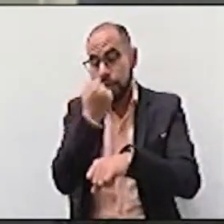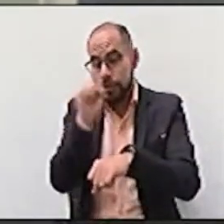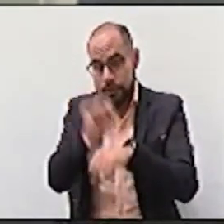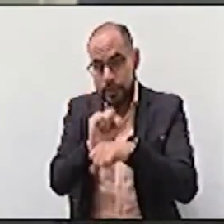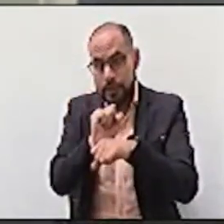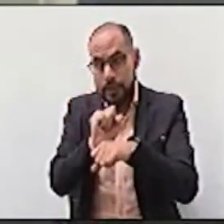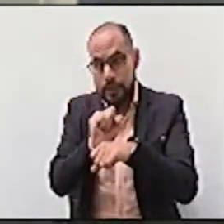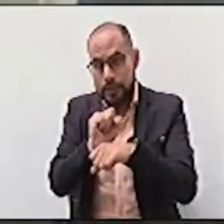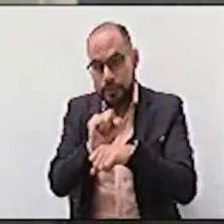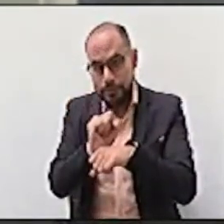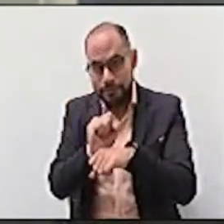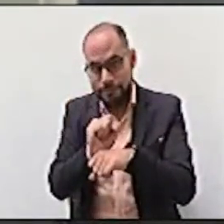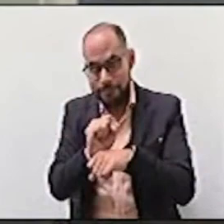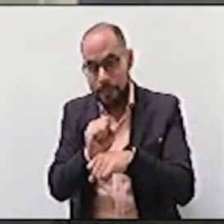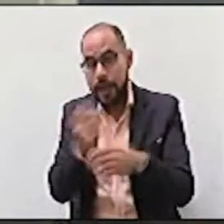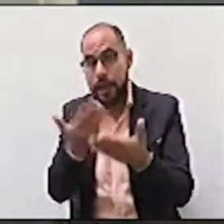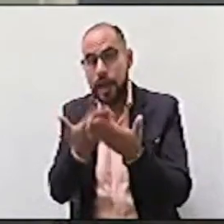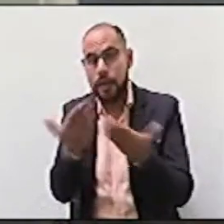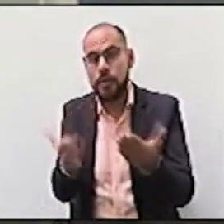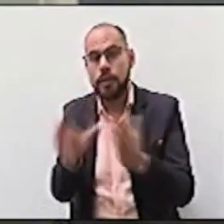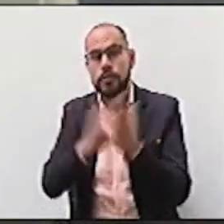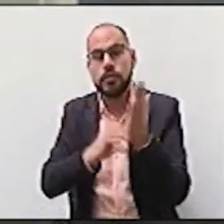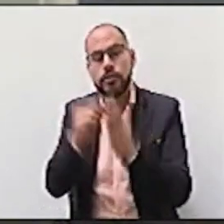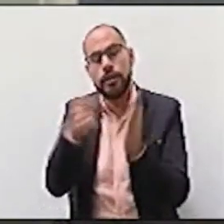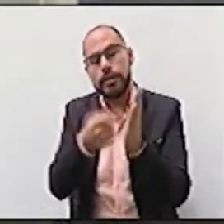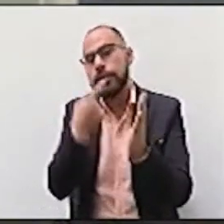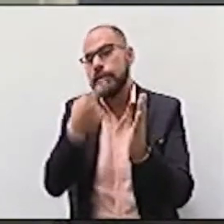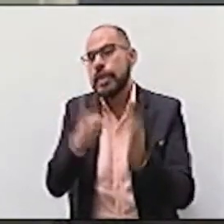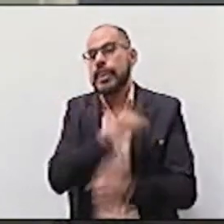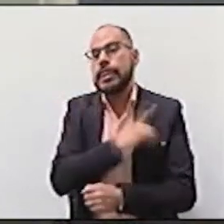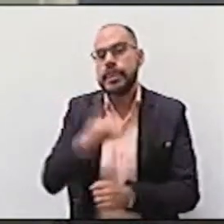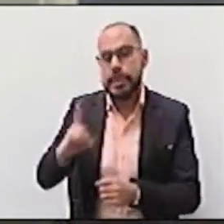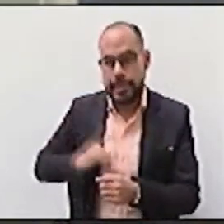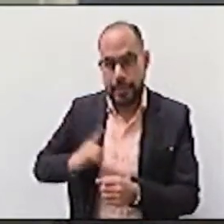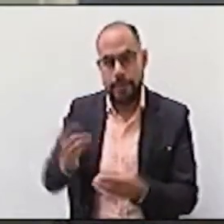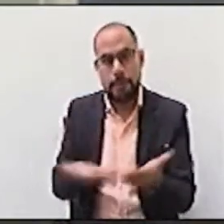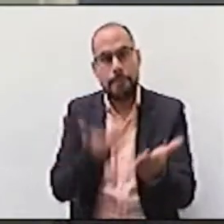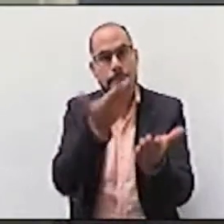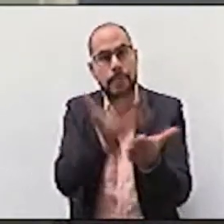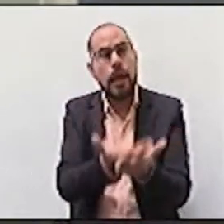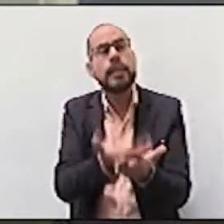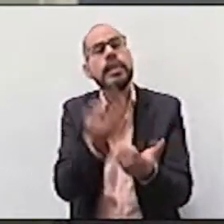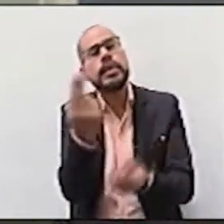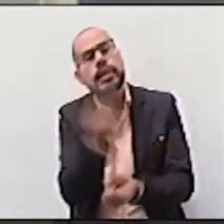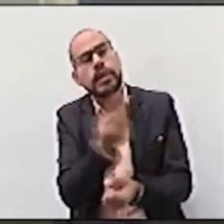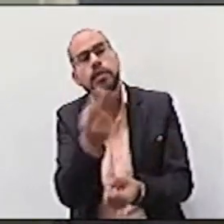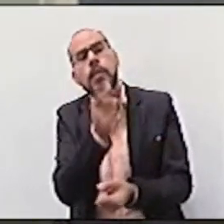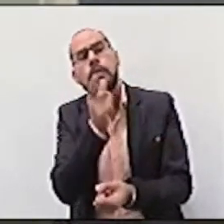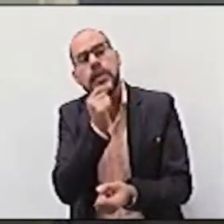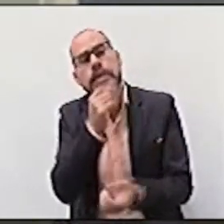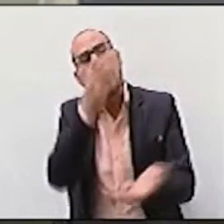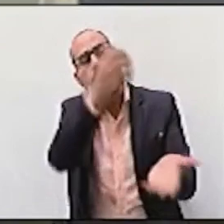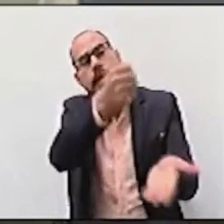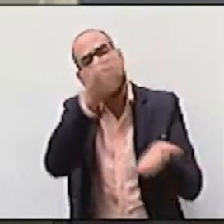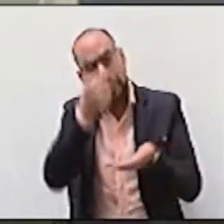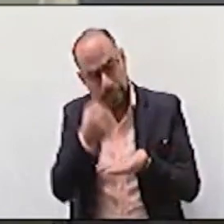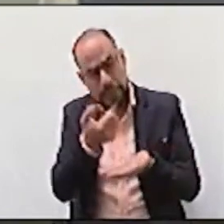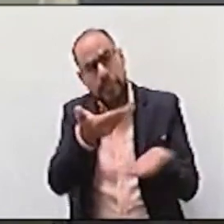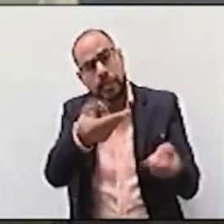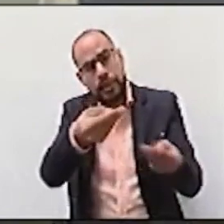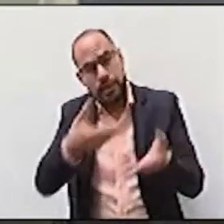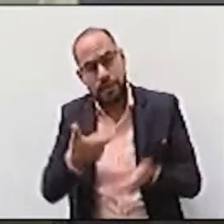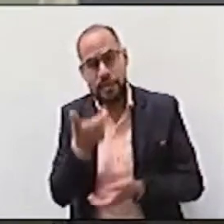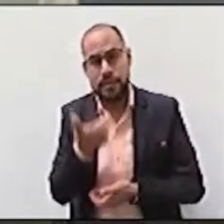ahora se regula constitucionalmente y se pone la obligación de que sea permanentemente